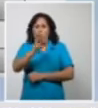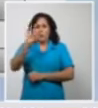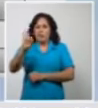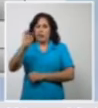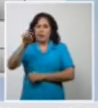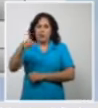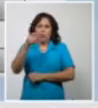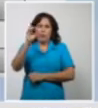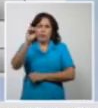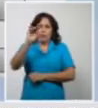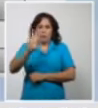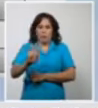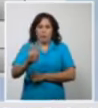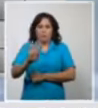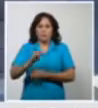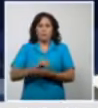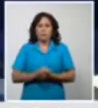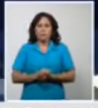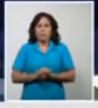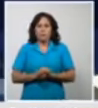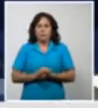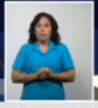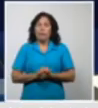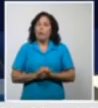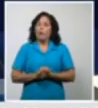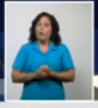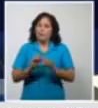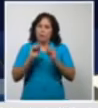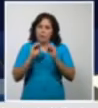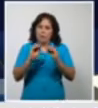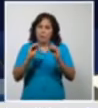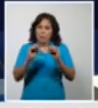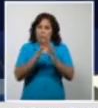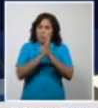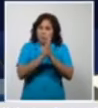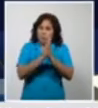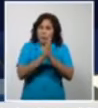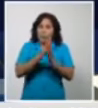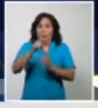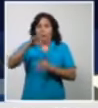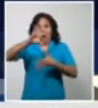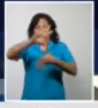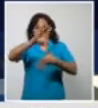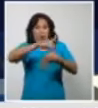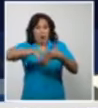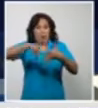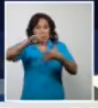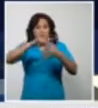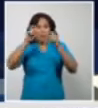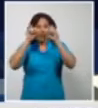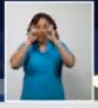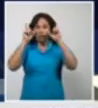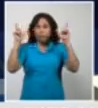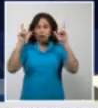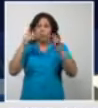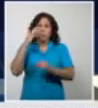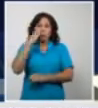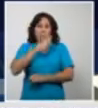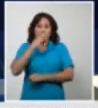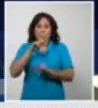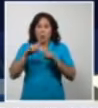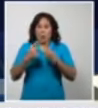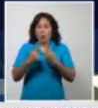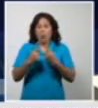7,04. Ya más específico en la región, en nuestra región, la región de las Américas,